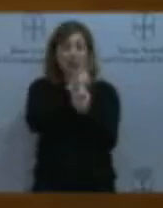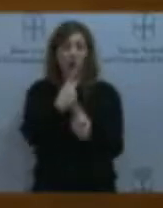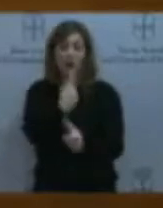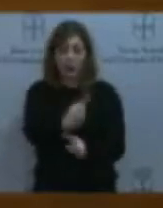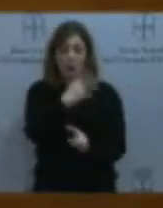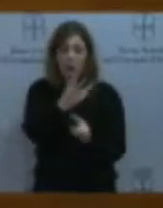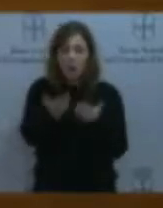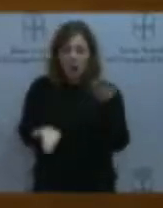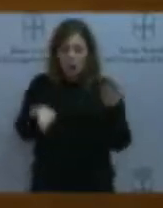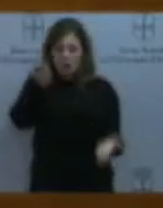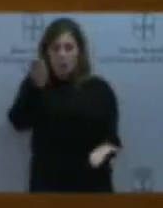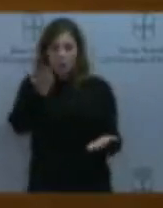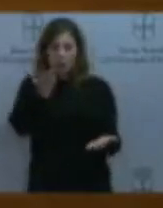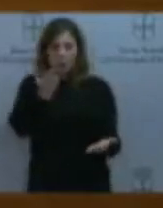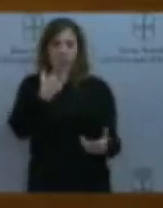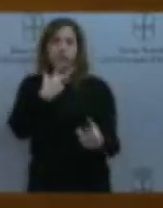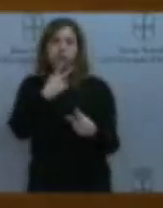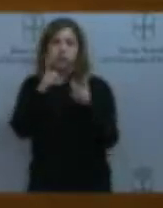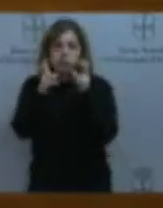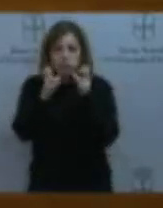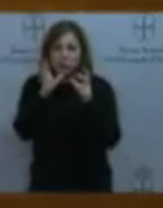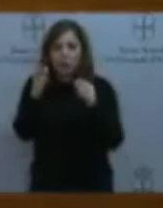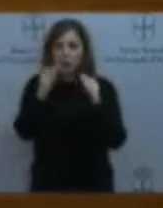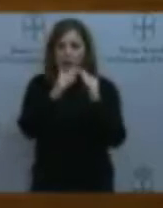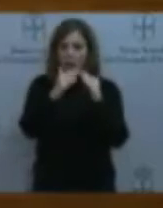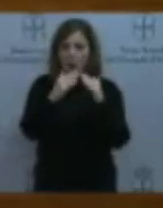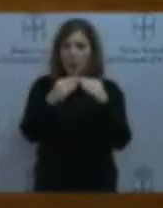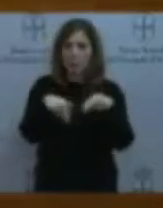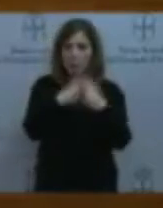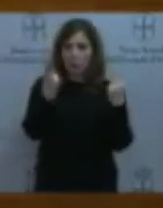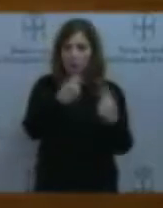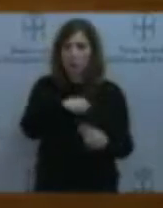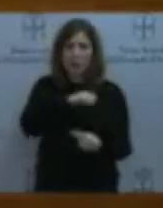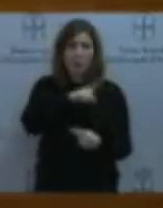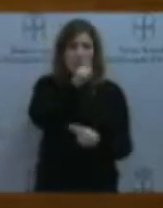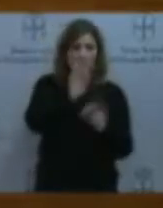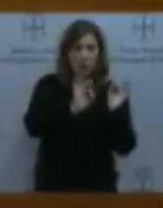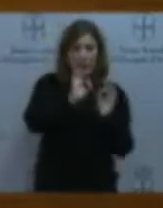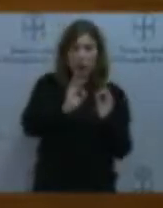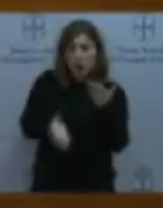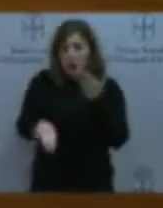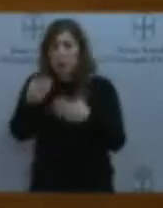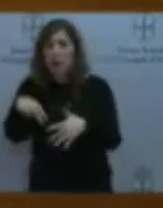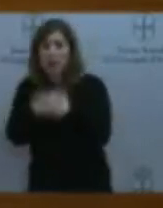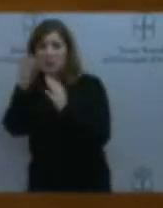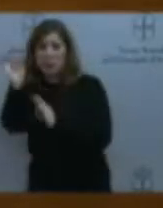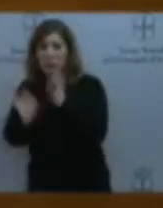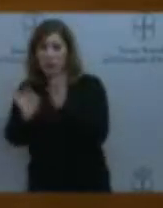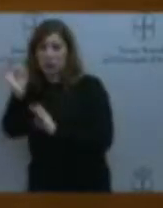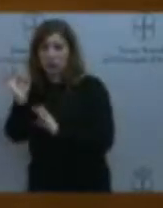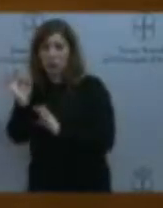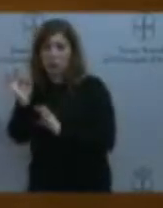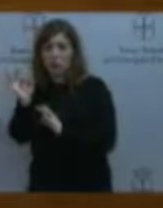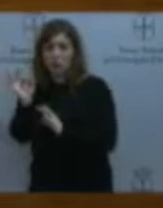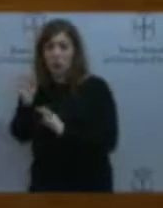dramática. El nivel de vivienda público en el Estado español es del 1% frente al 17% en Francia, al